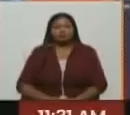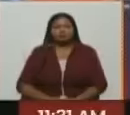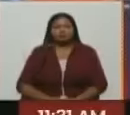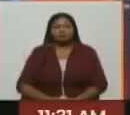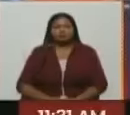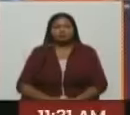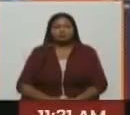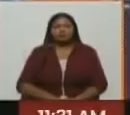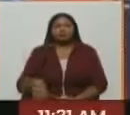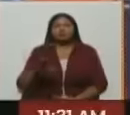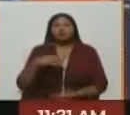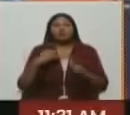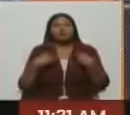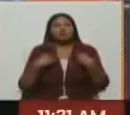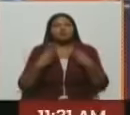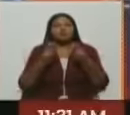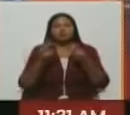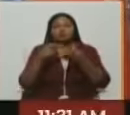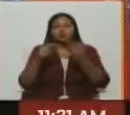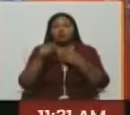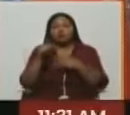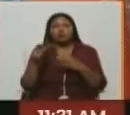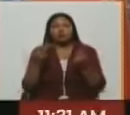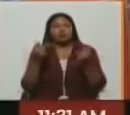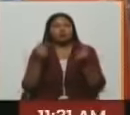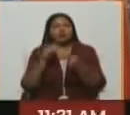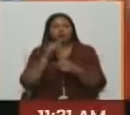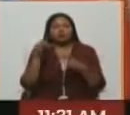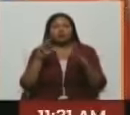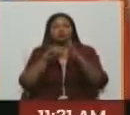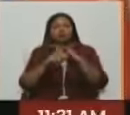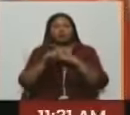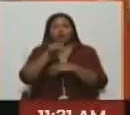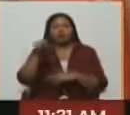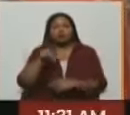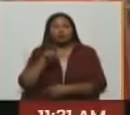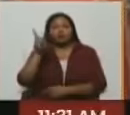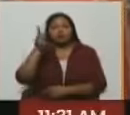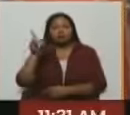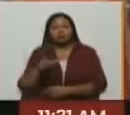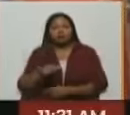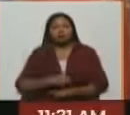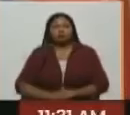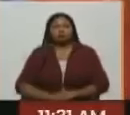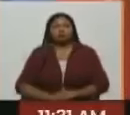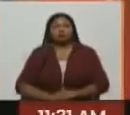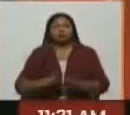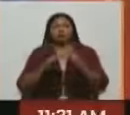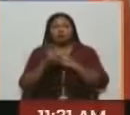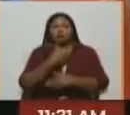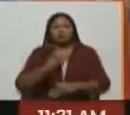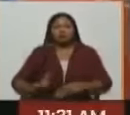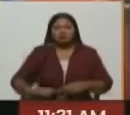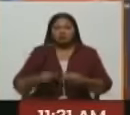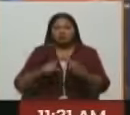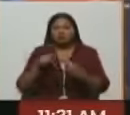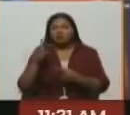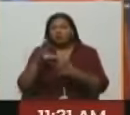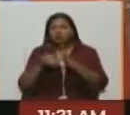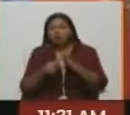donde están viviendo muchos de ellos con el dinero que les robaron a ustedes los venezolanos. No se lo robaron al presidente, no se lo